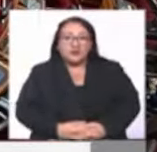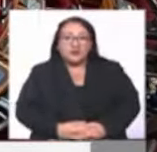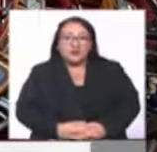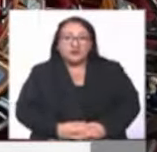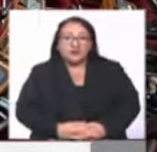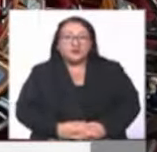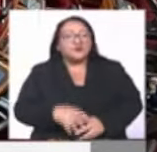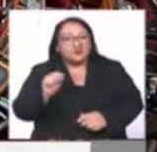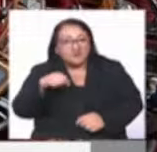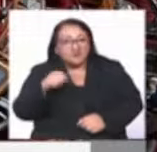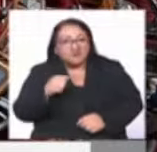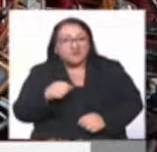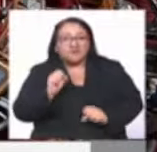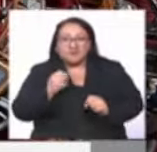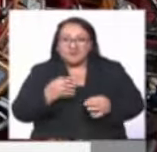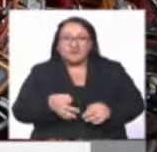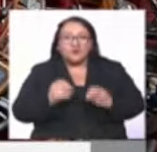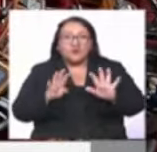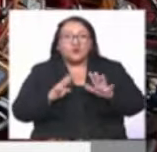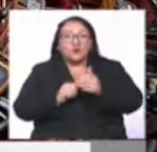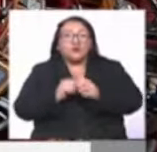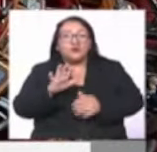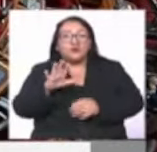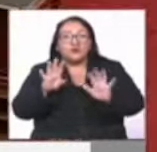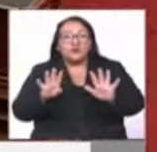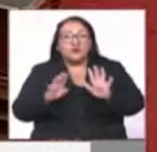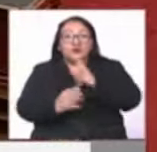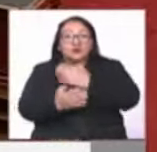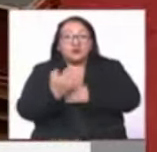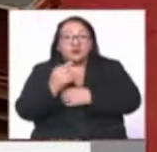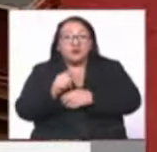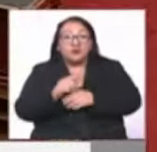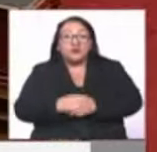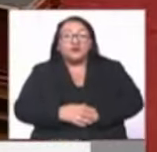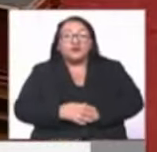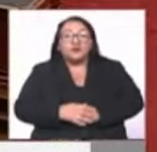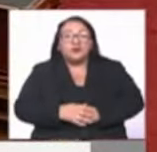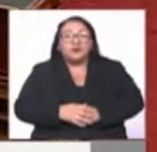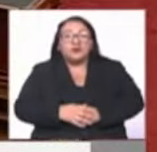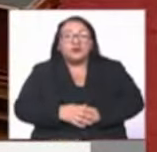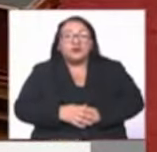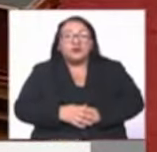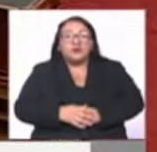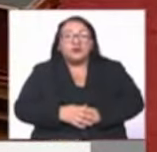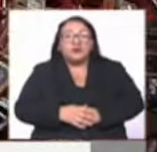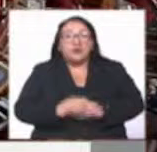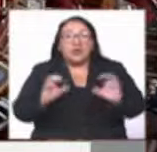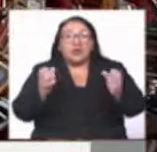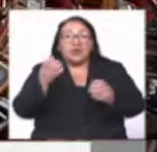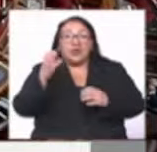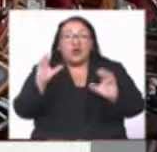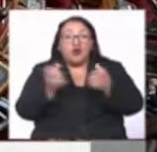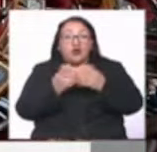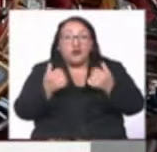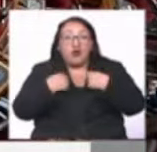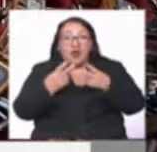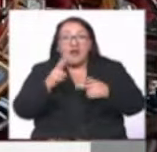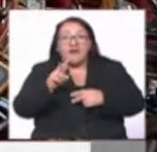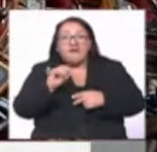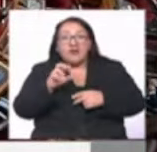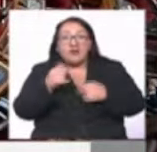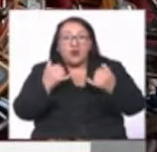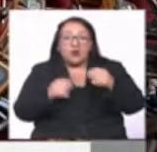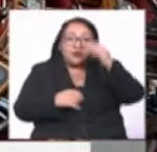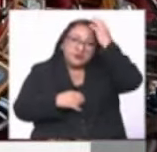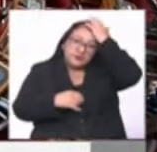Así es gelen 9 de la mañana con 59 minutos transmisión en vivo del Canal del congreso y ya se encuentra en el